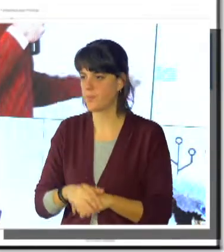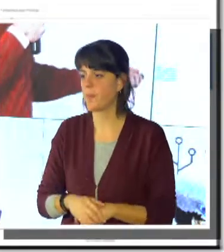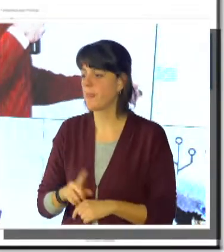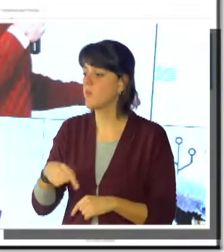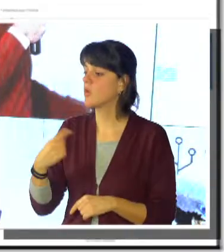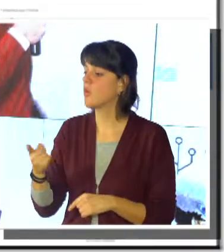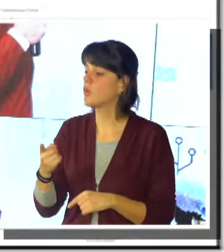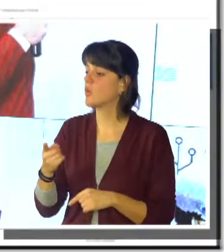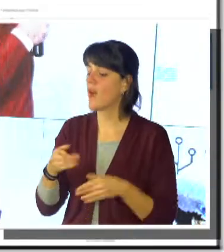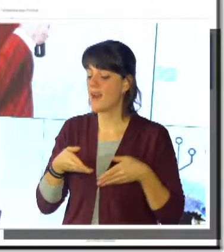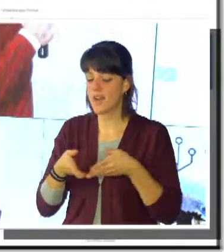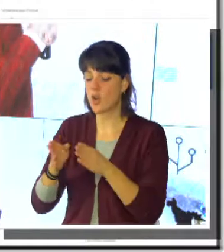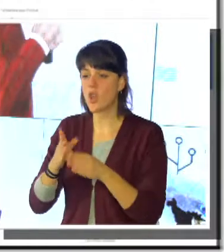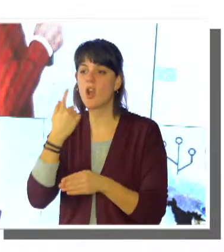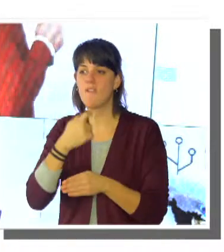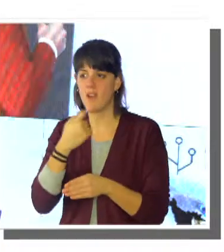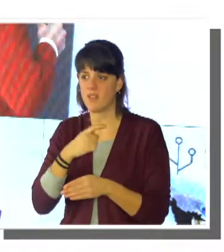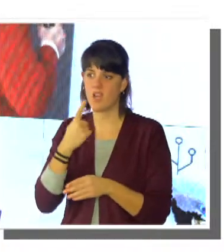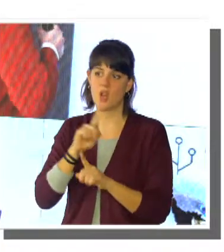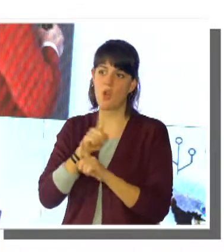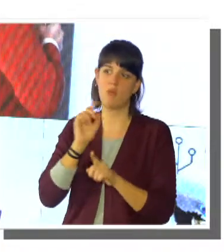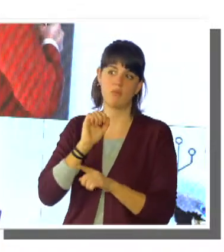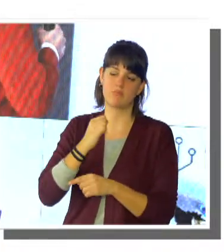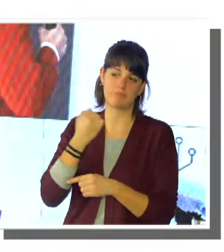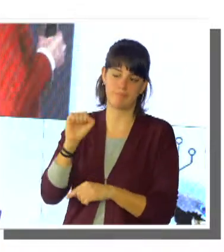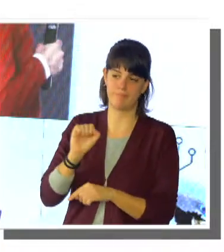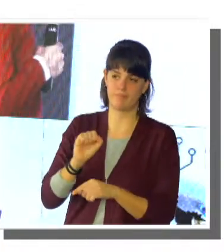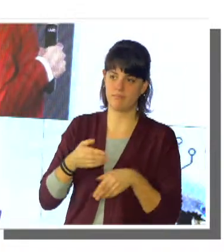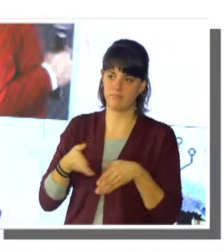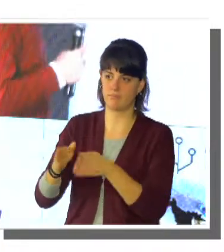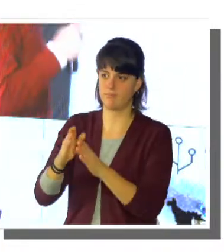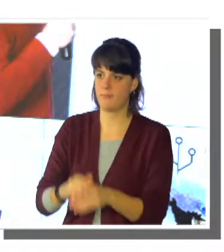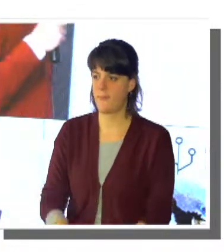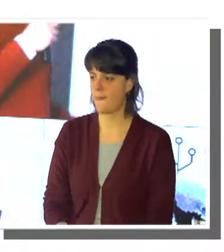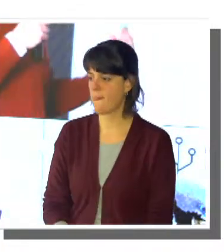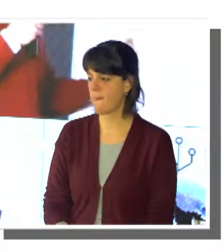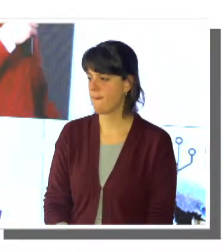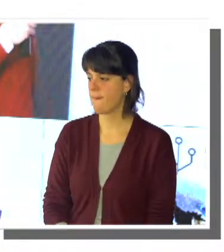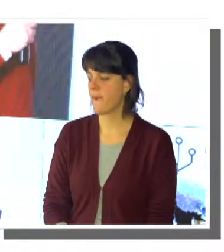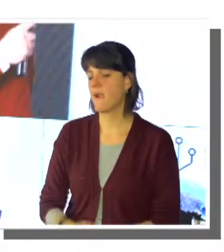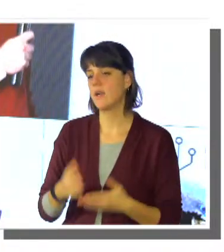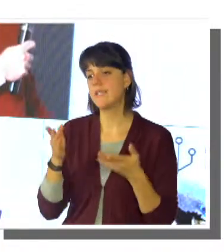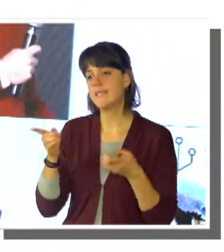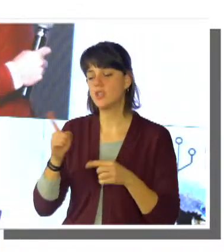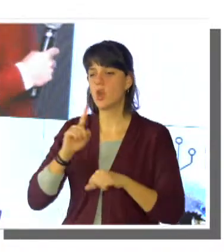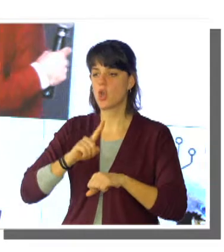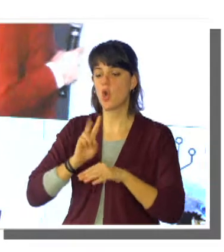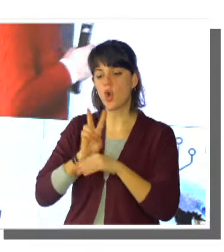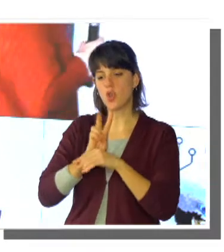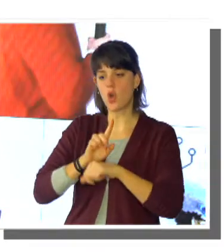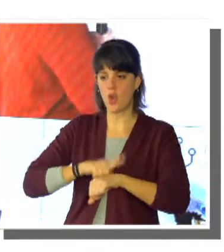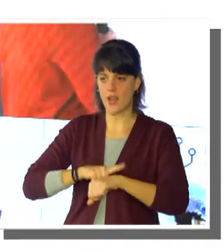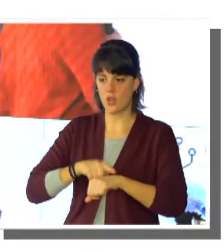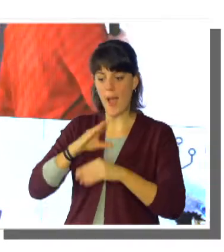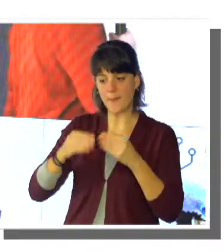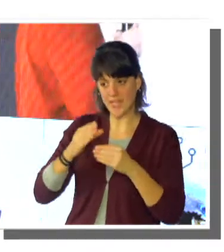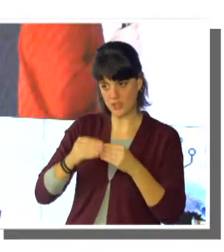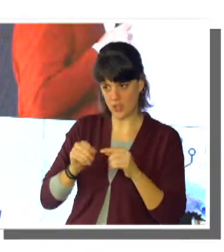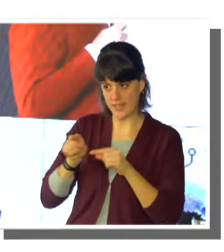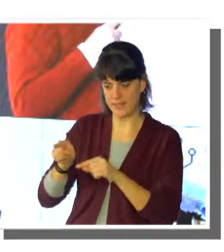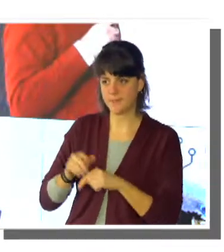lineal. Entonces, para la línea A tenemos que de las 5 personas que se habían tomado el ómnibus, a las 10:03 había